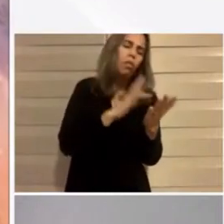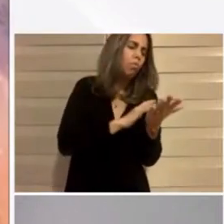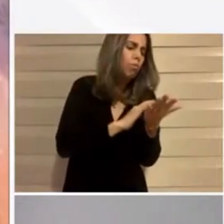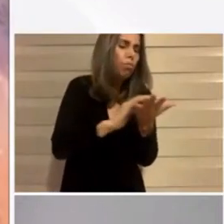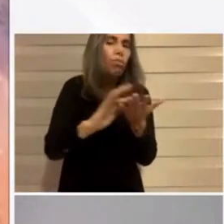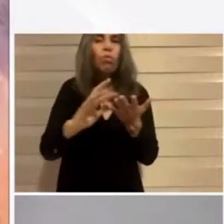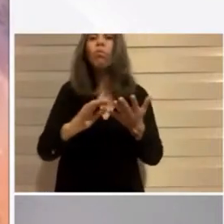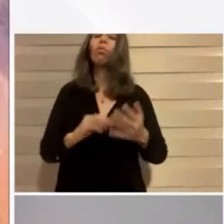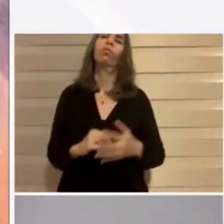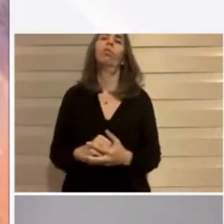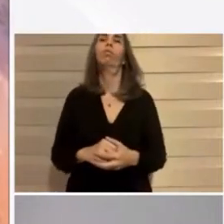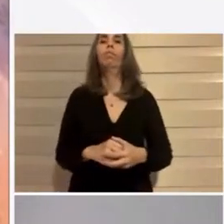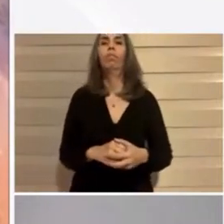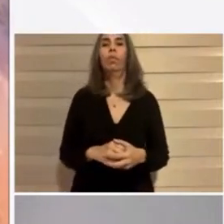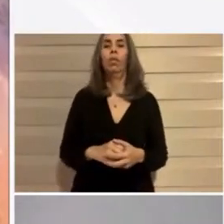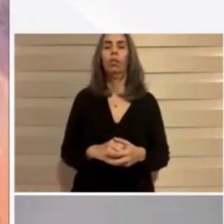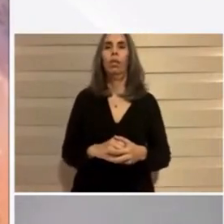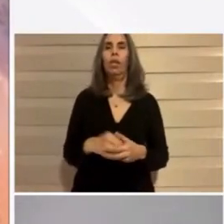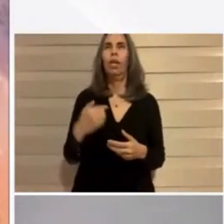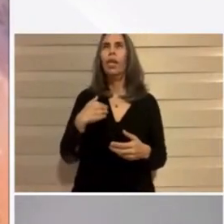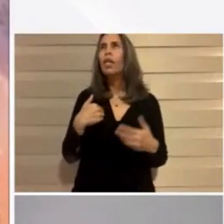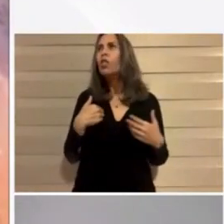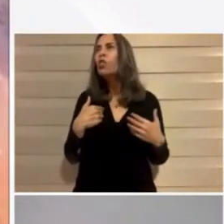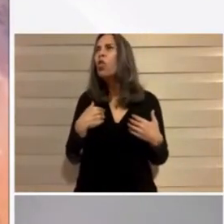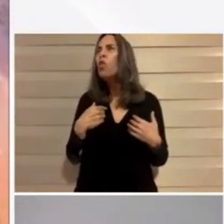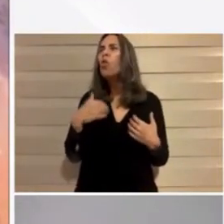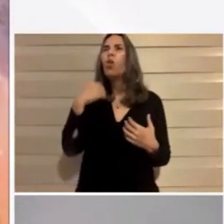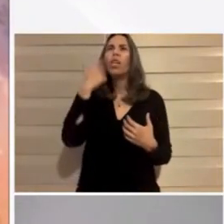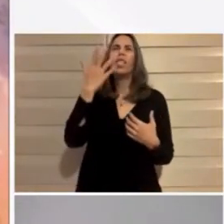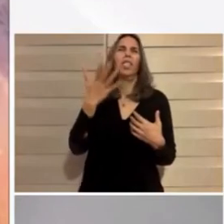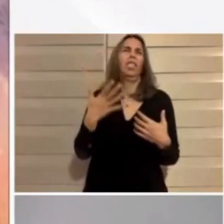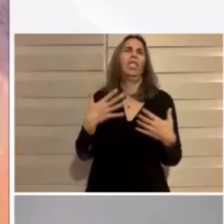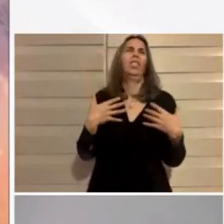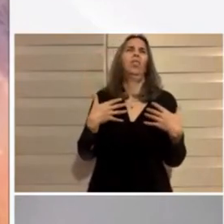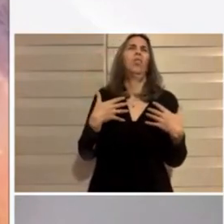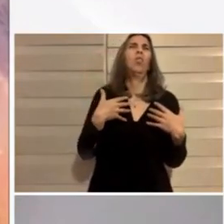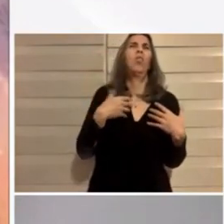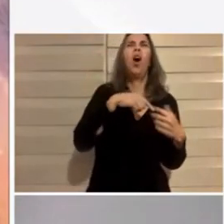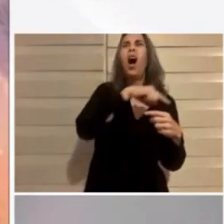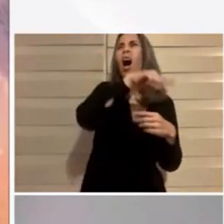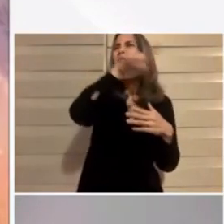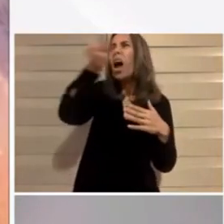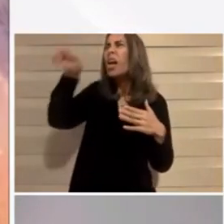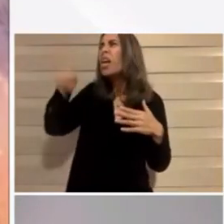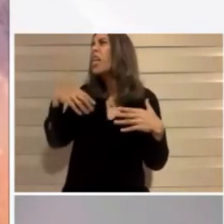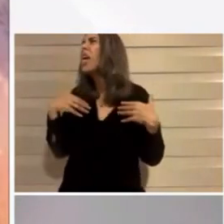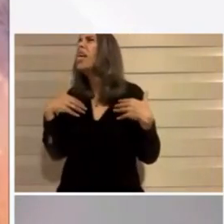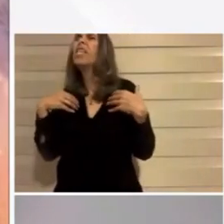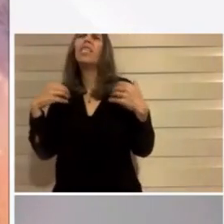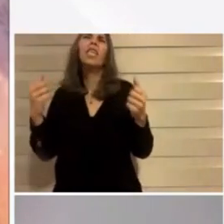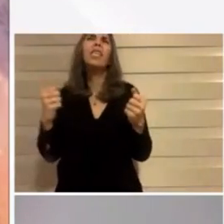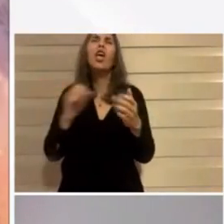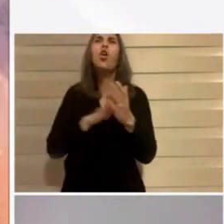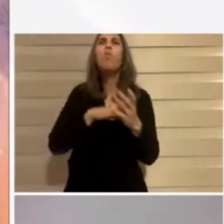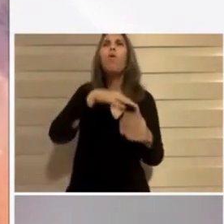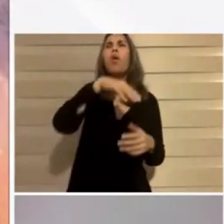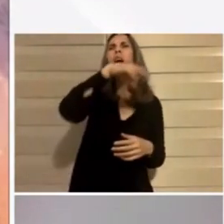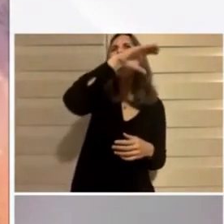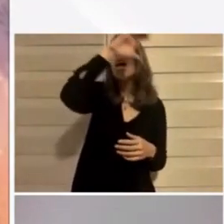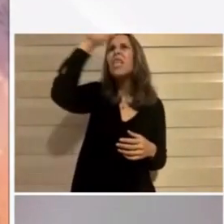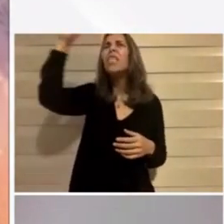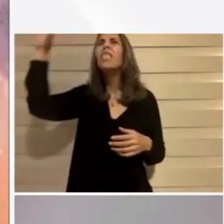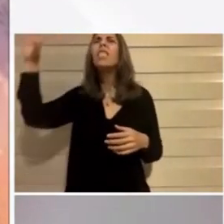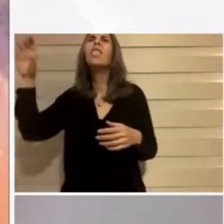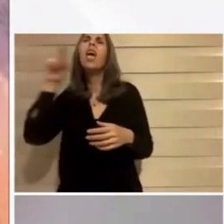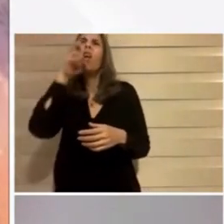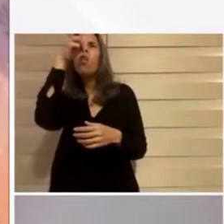entender lo que tengo a mi alrededor mío, quiero entender cómo funcionan las cosas, quiero entender por qué el cielo es azul. Bueno, necesito algo